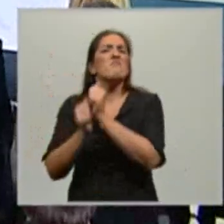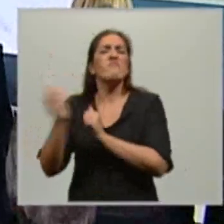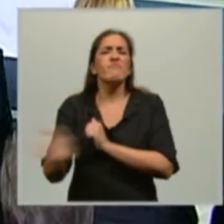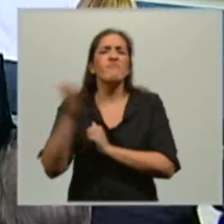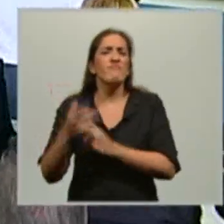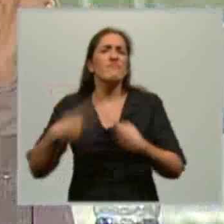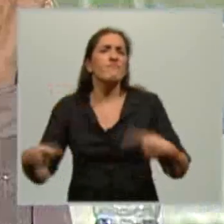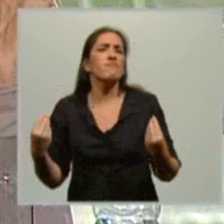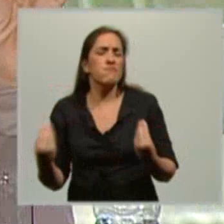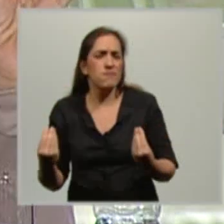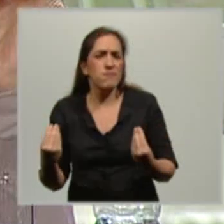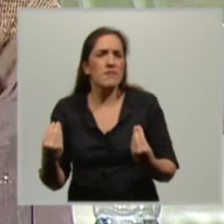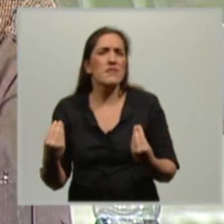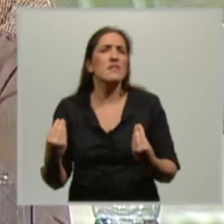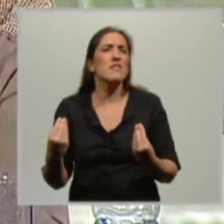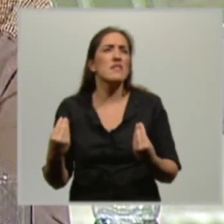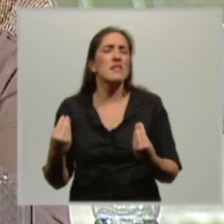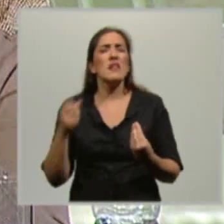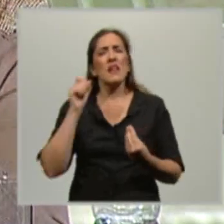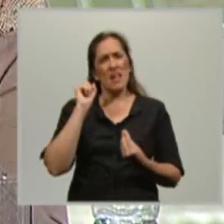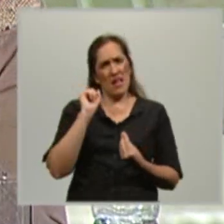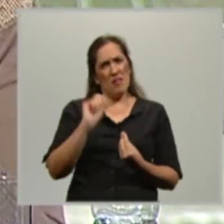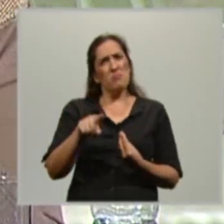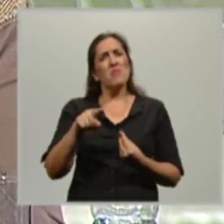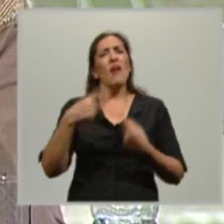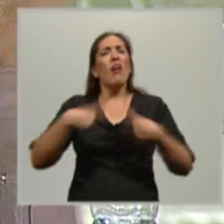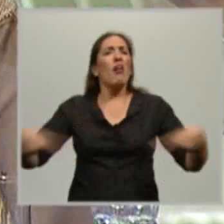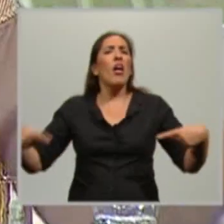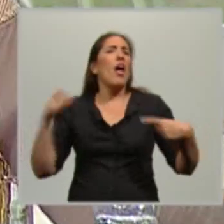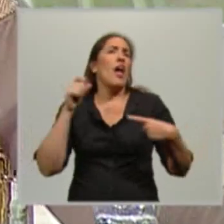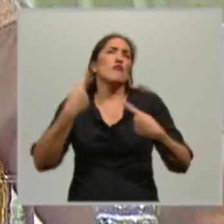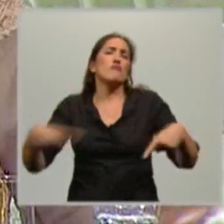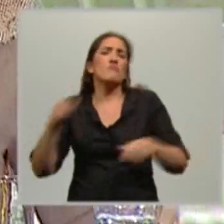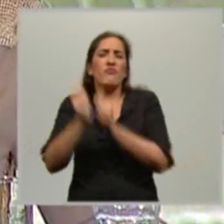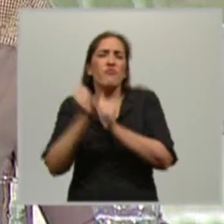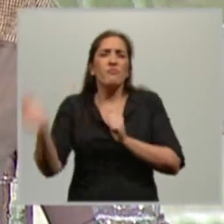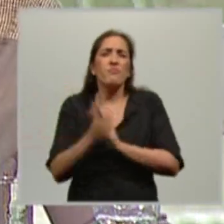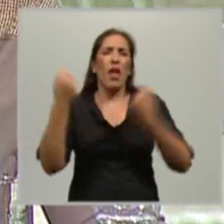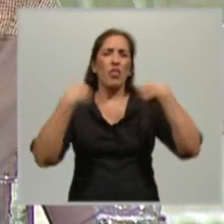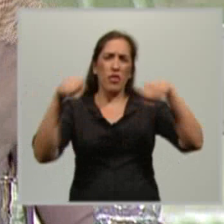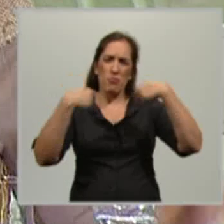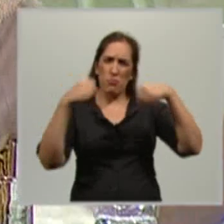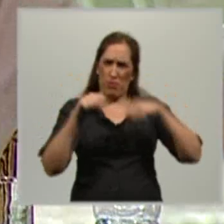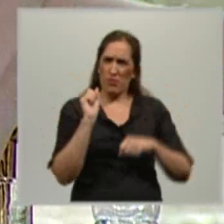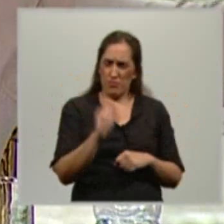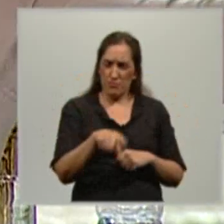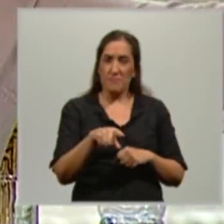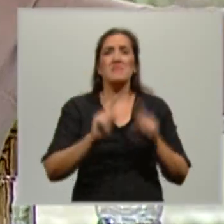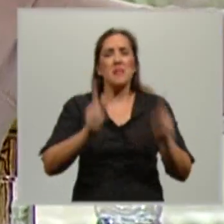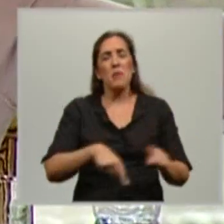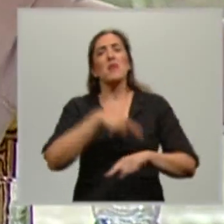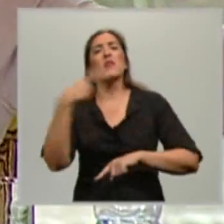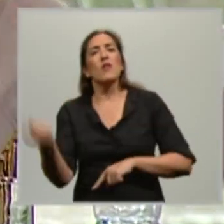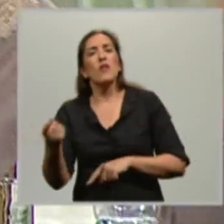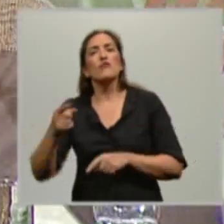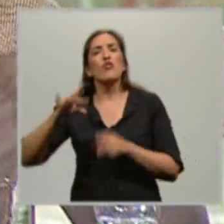producción de lo que es implementos para todo lo que sea deporte. También los que producen, bueno,